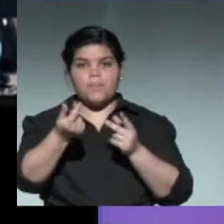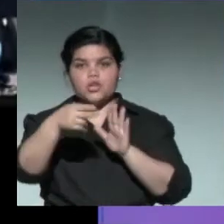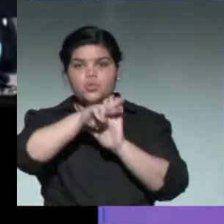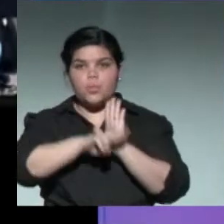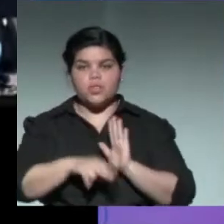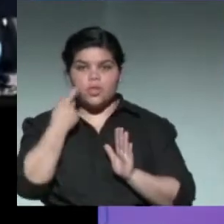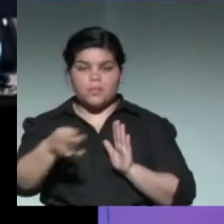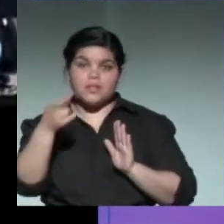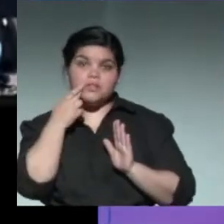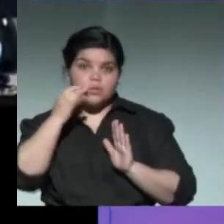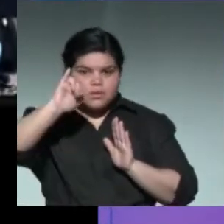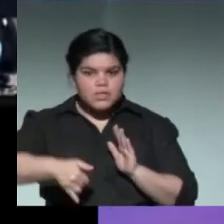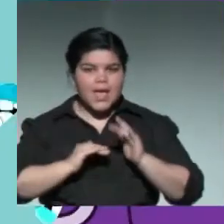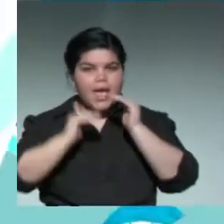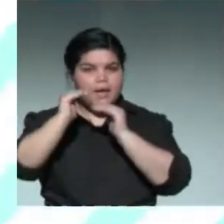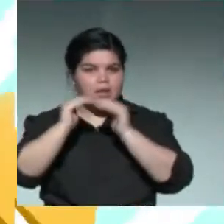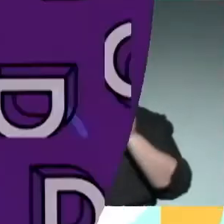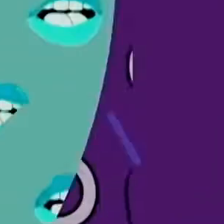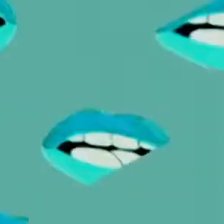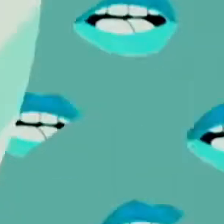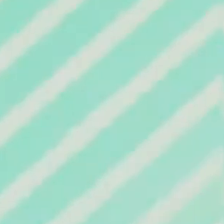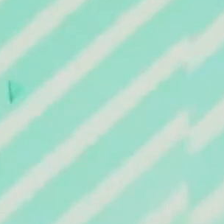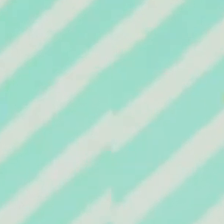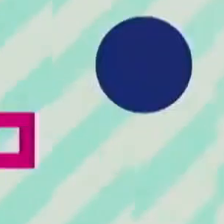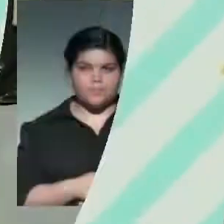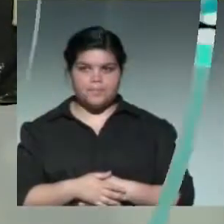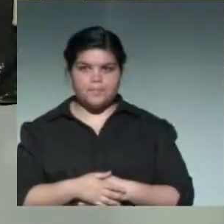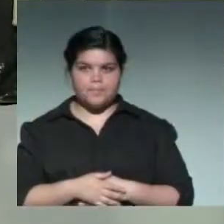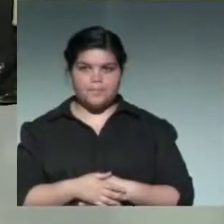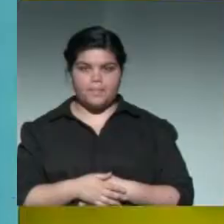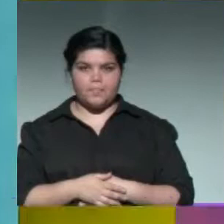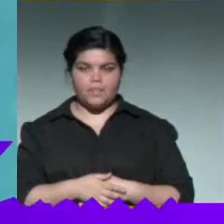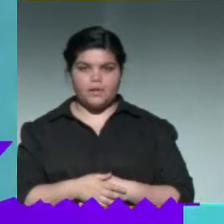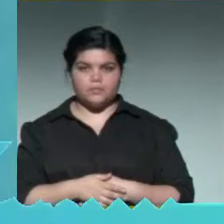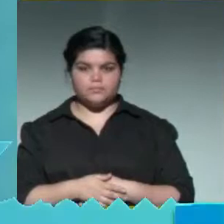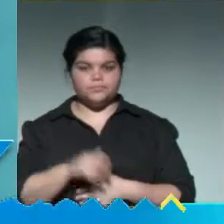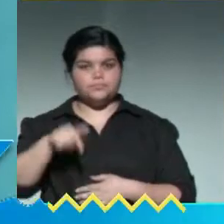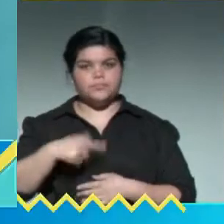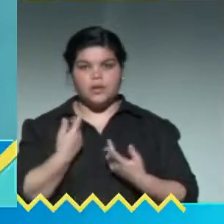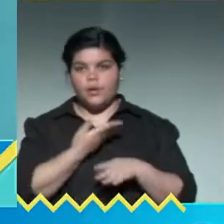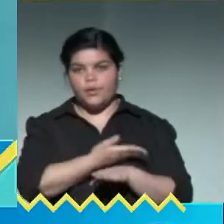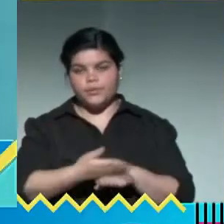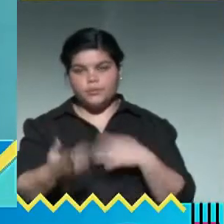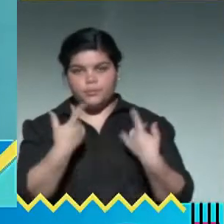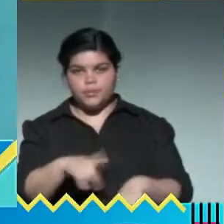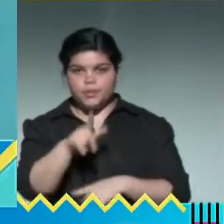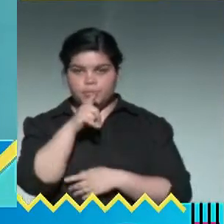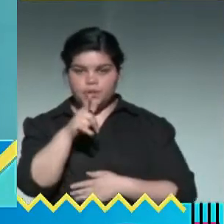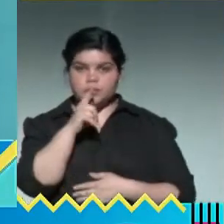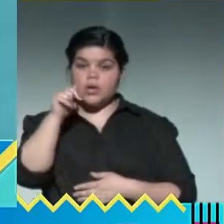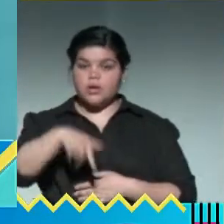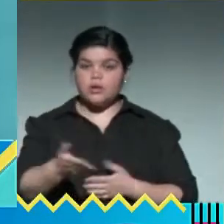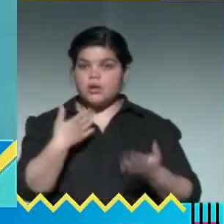que garantice el equilibrio fiscal. Bien, seguimos en Distintos Parecidos hablando del